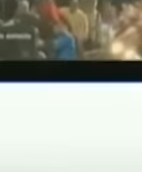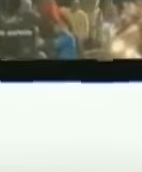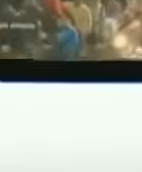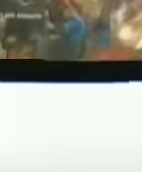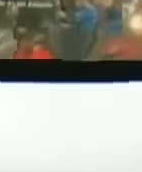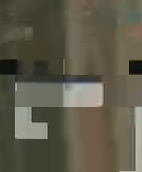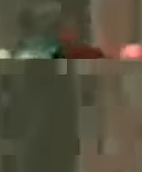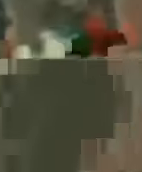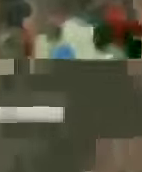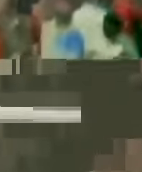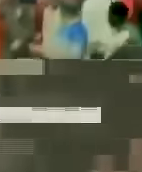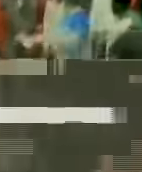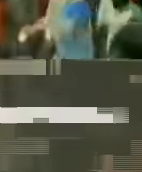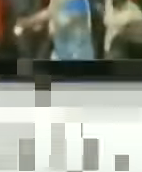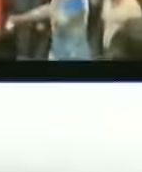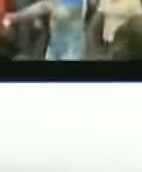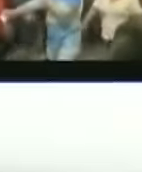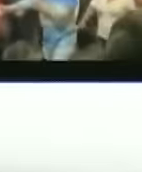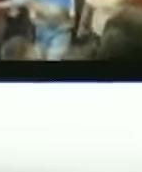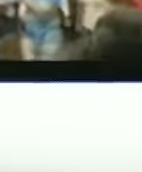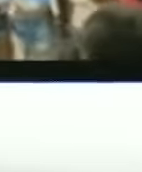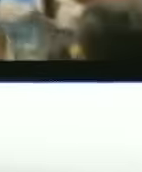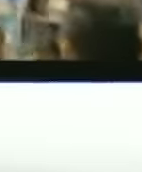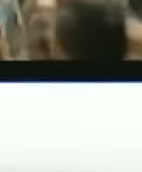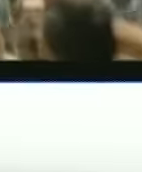hospital Virgen del Valle.